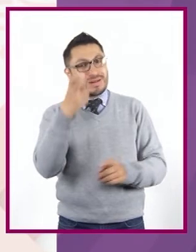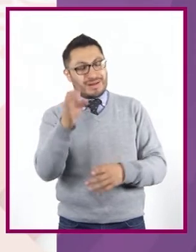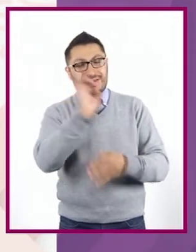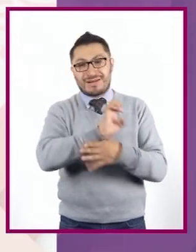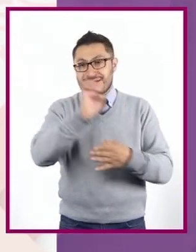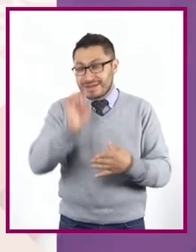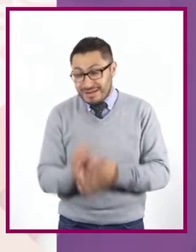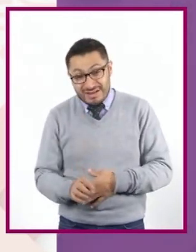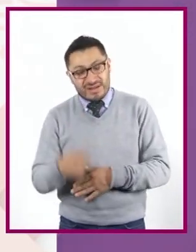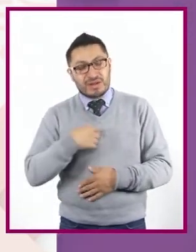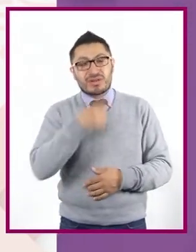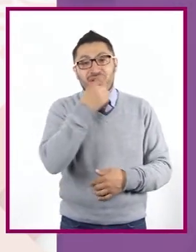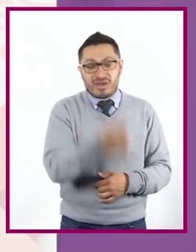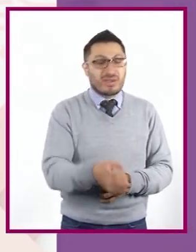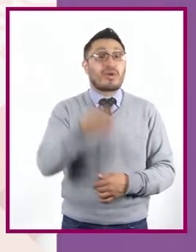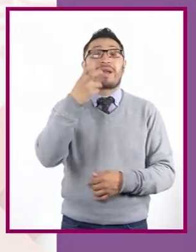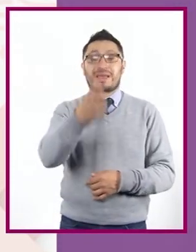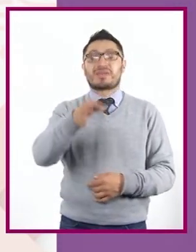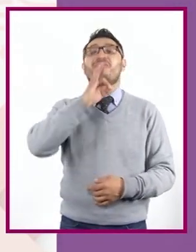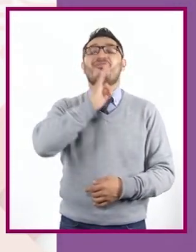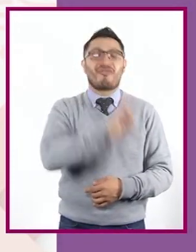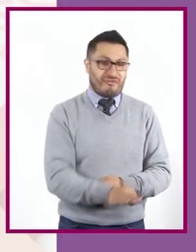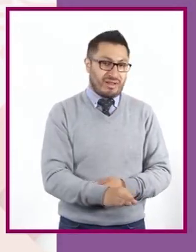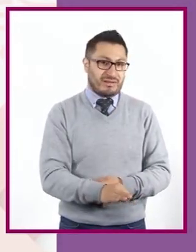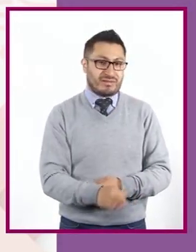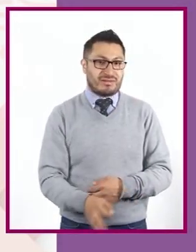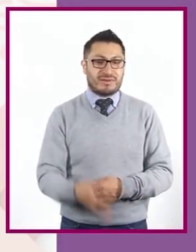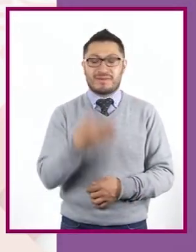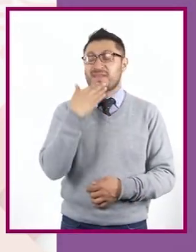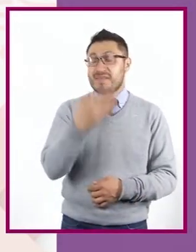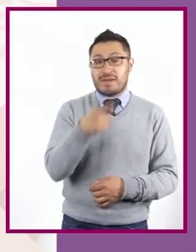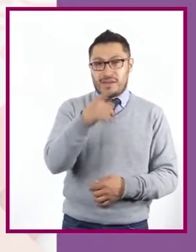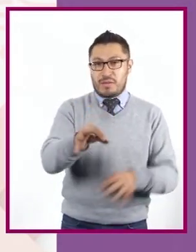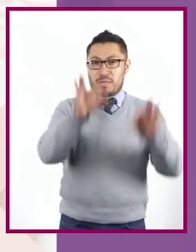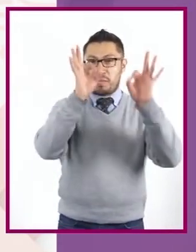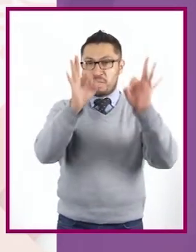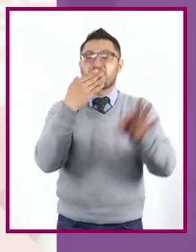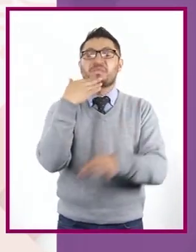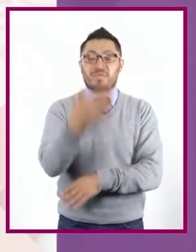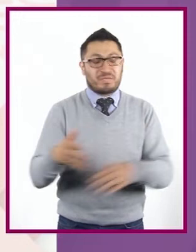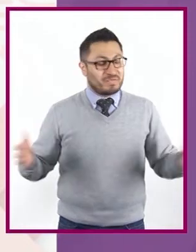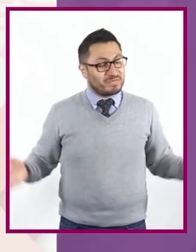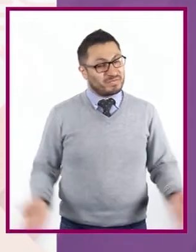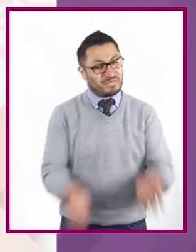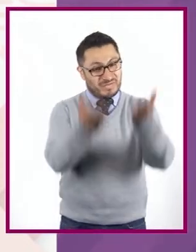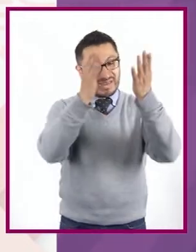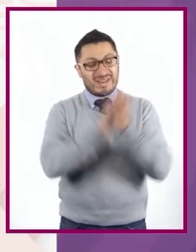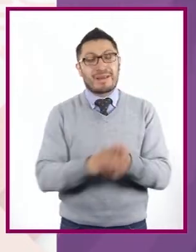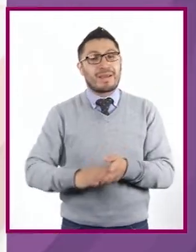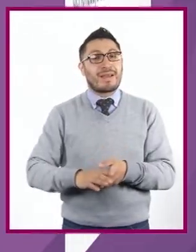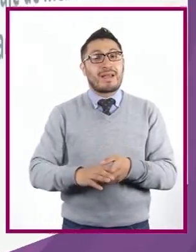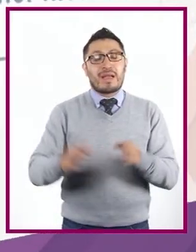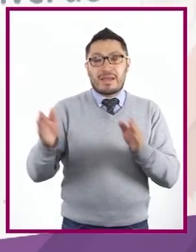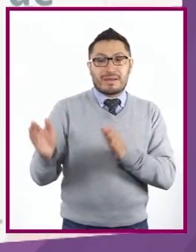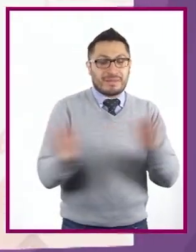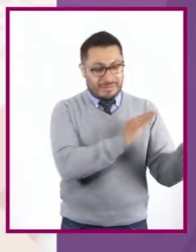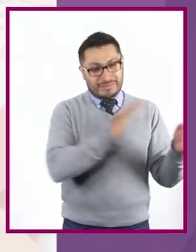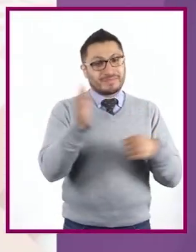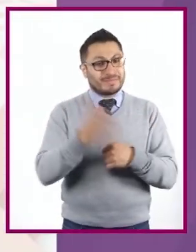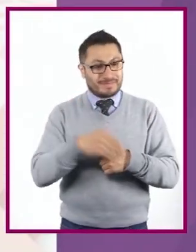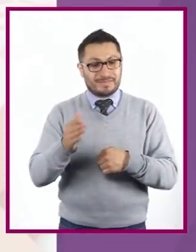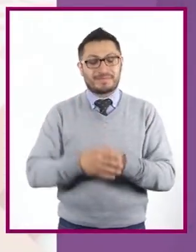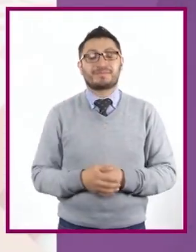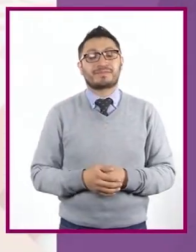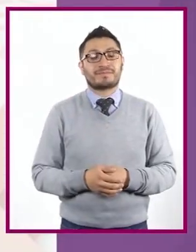tanto, afirmo que es falso. Muy bien, vas muy bien. ¡Ánimo! Veamos la siguiente aseveración.